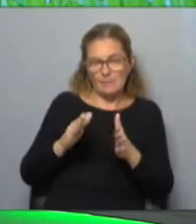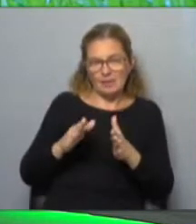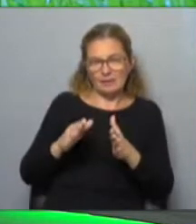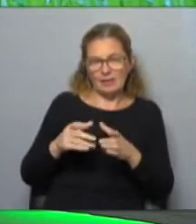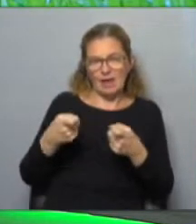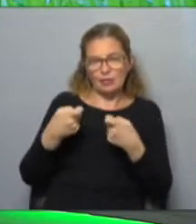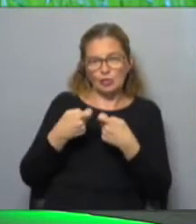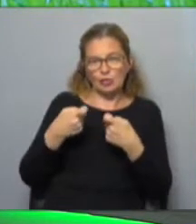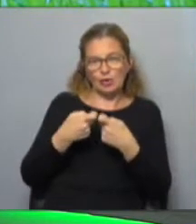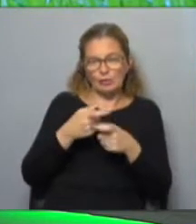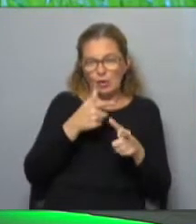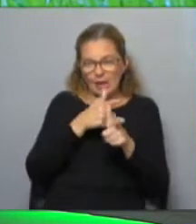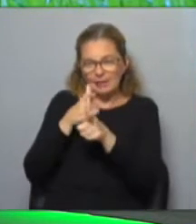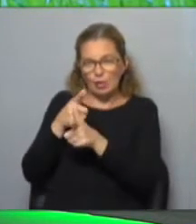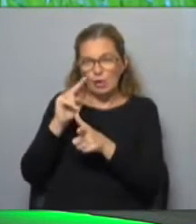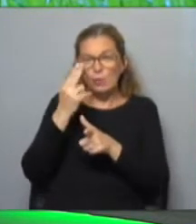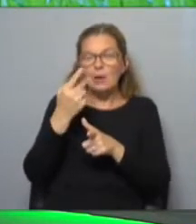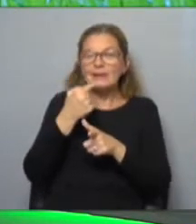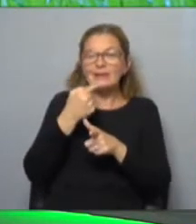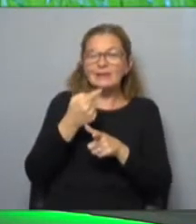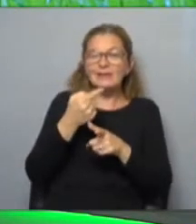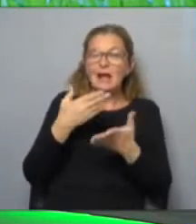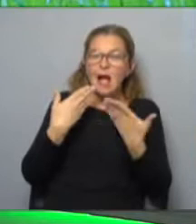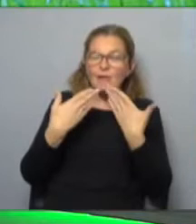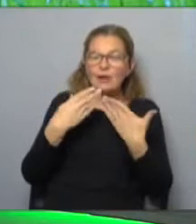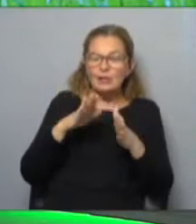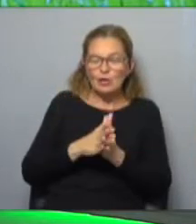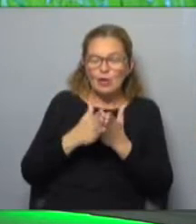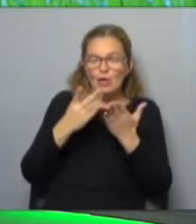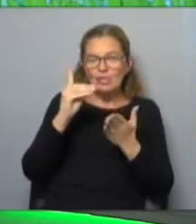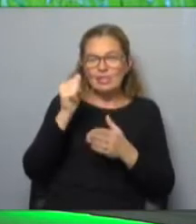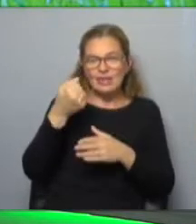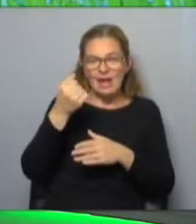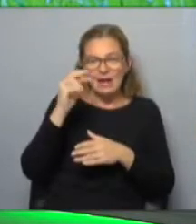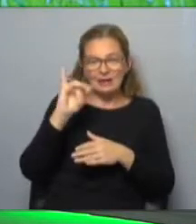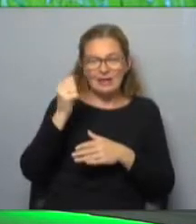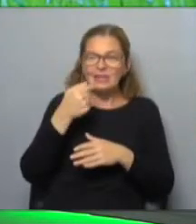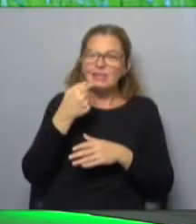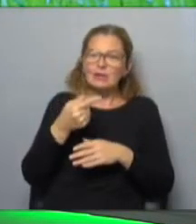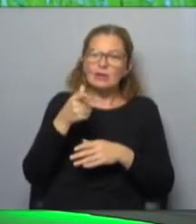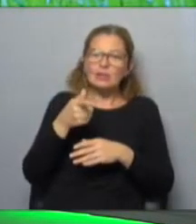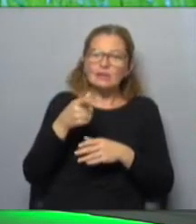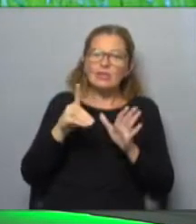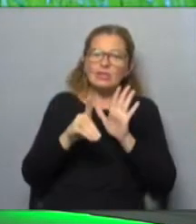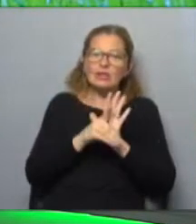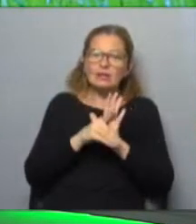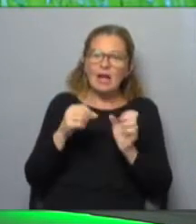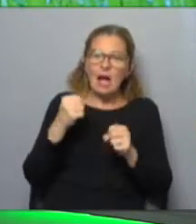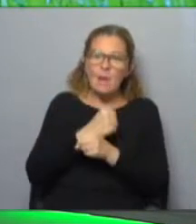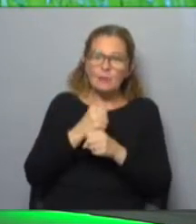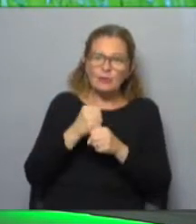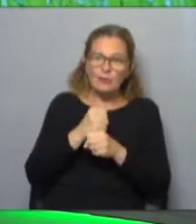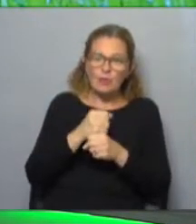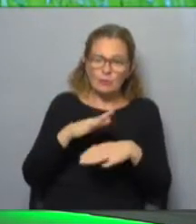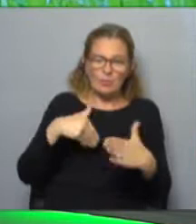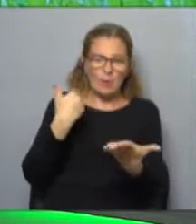la Asociación Nacional de Cazadores del Uruguay, que en diálogo con la diaria confesaron de alguna manera que este decreto se aprobó tal cual